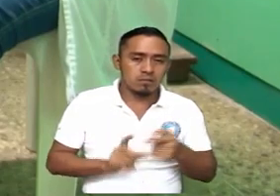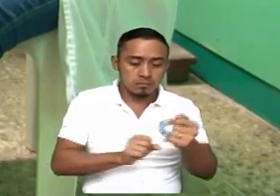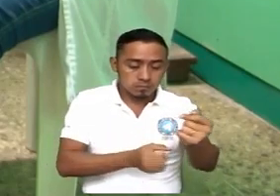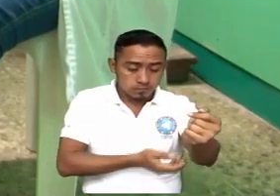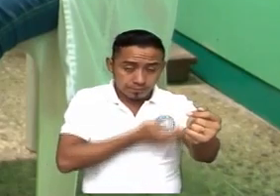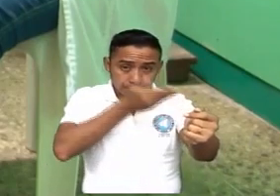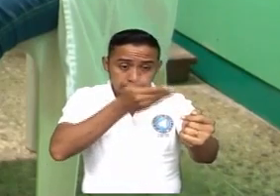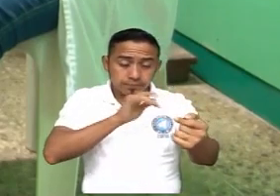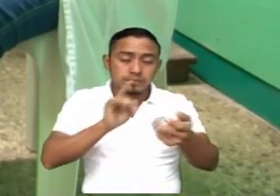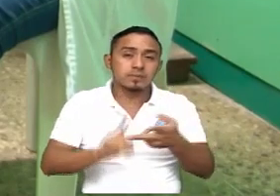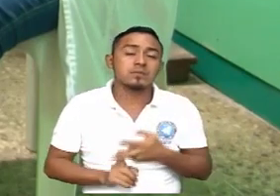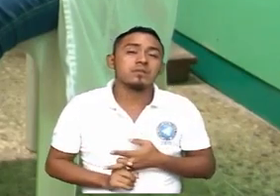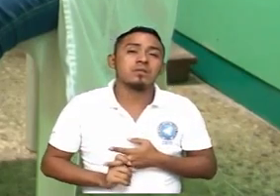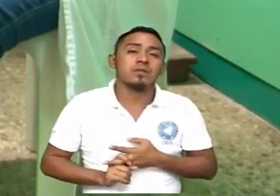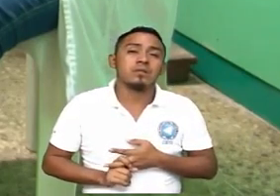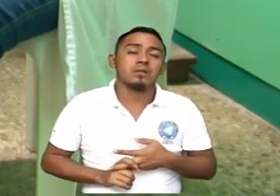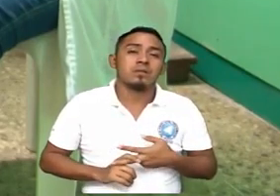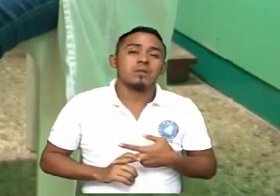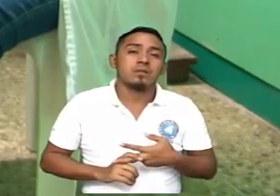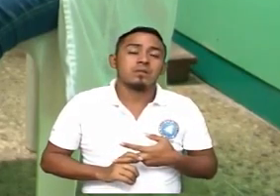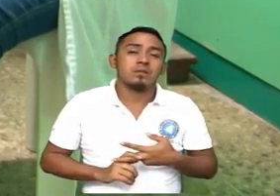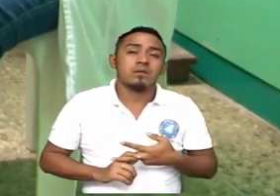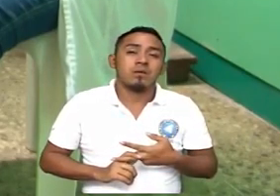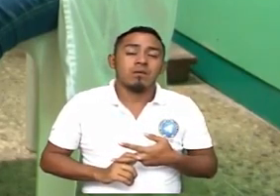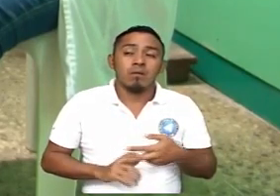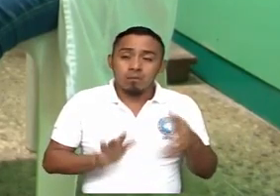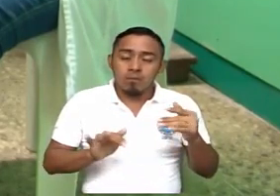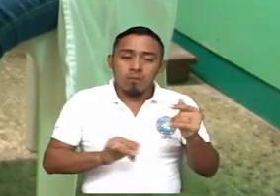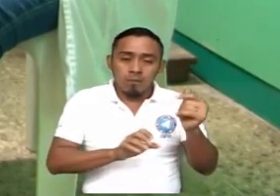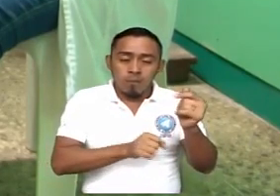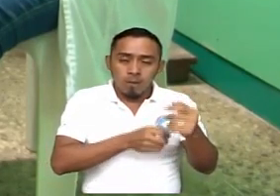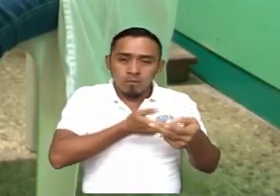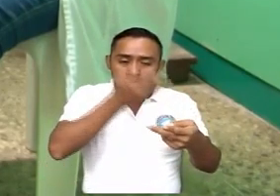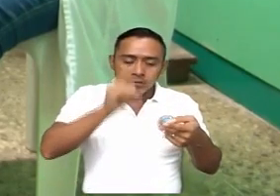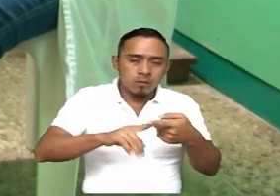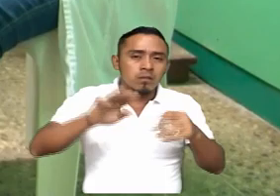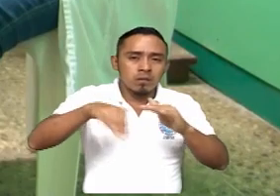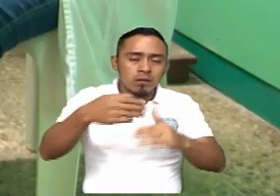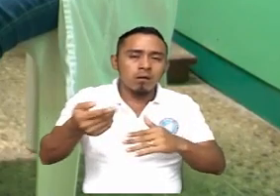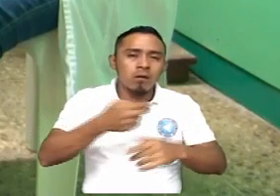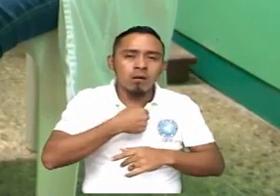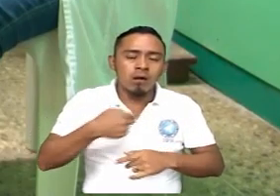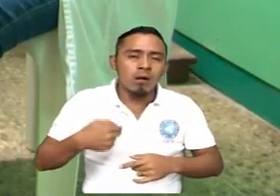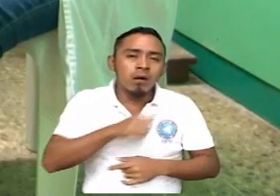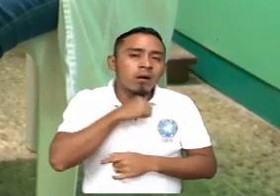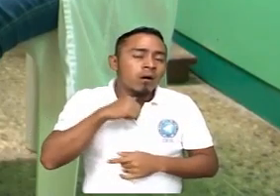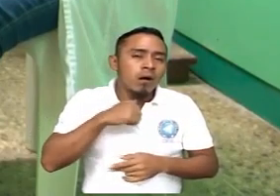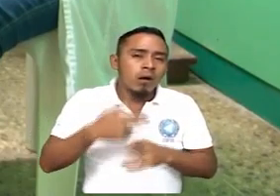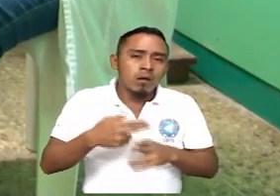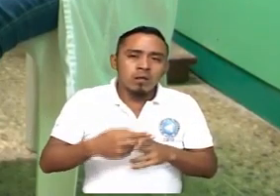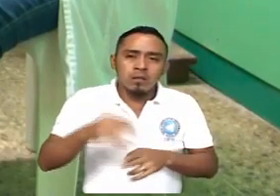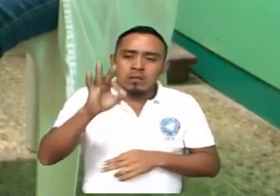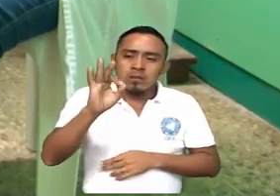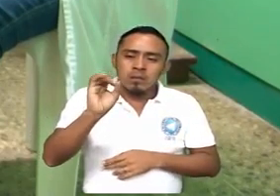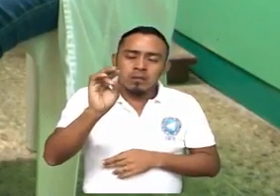presión, después que hemos hecho el fondo de ojo, ¿verdad? Y que hemos visto realmente que hay una afectación,